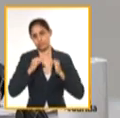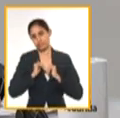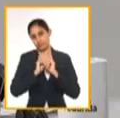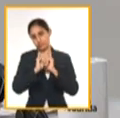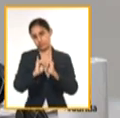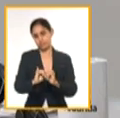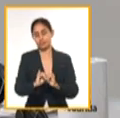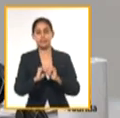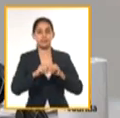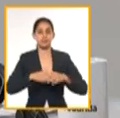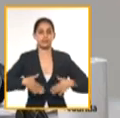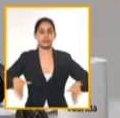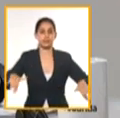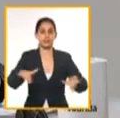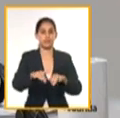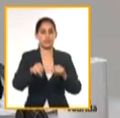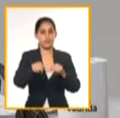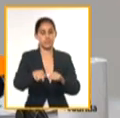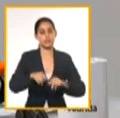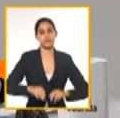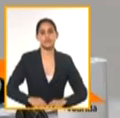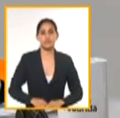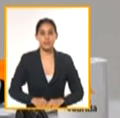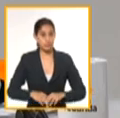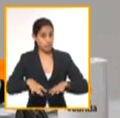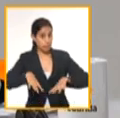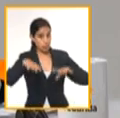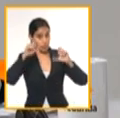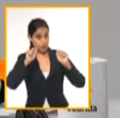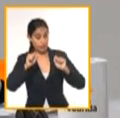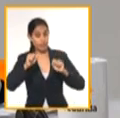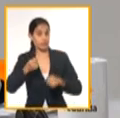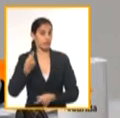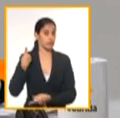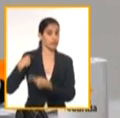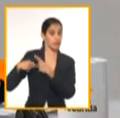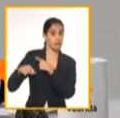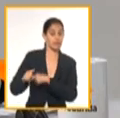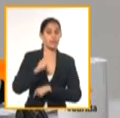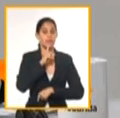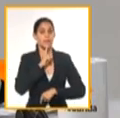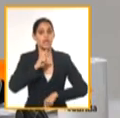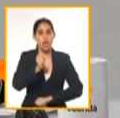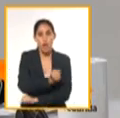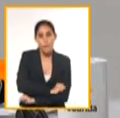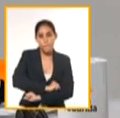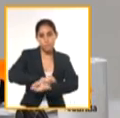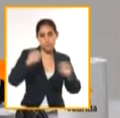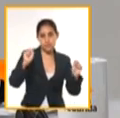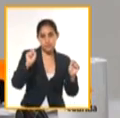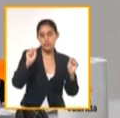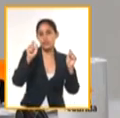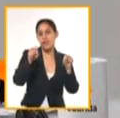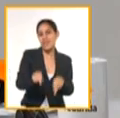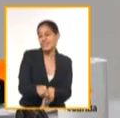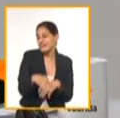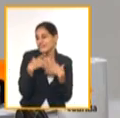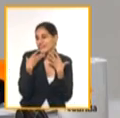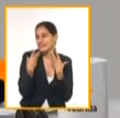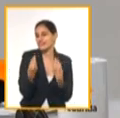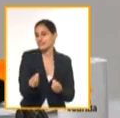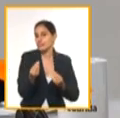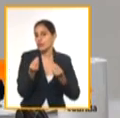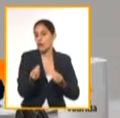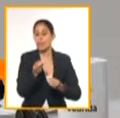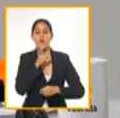mesa. El apagón o disparo del sistema eléctrico nacional se produce en un momento en que el sistema de abasto del país